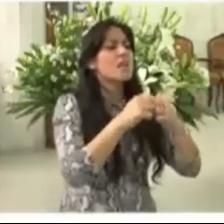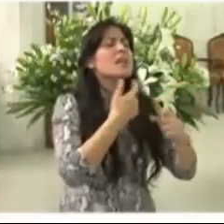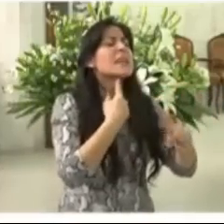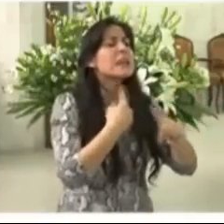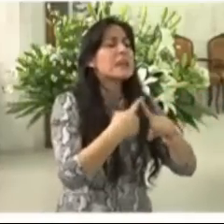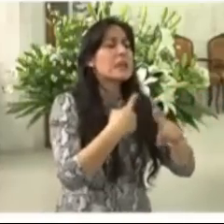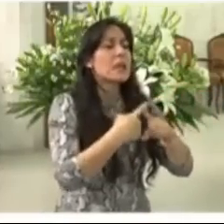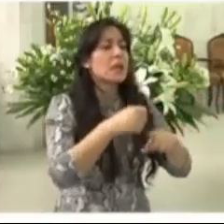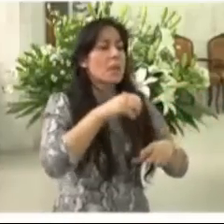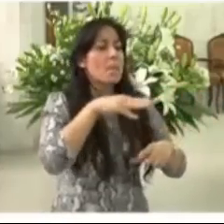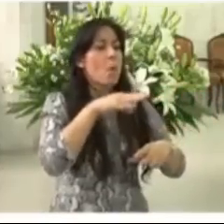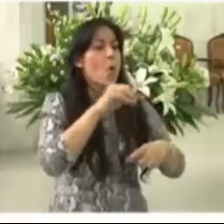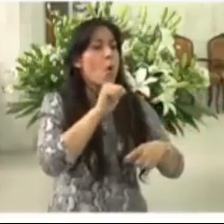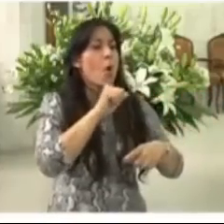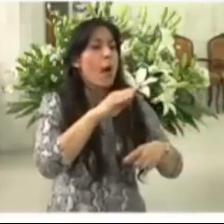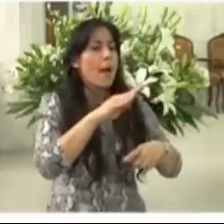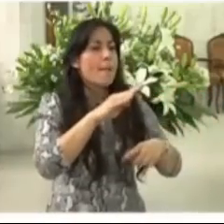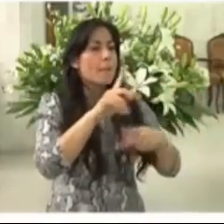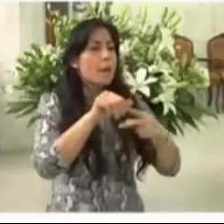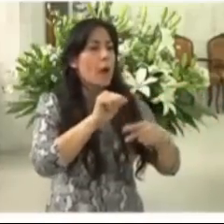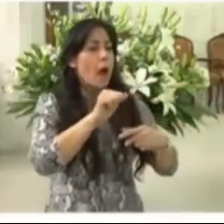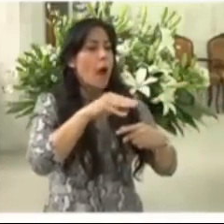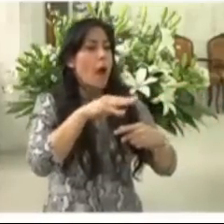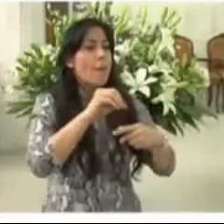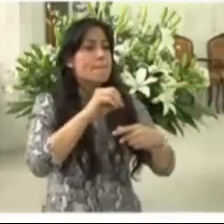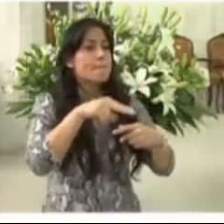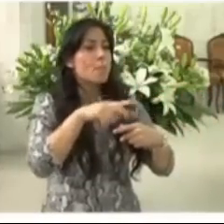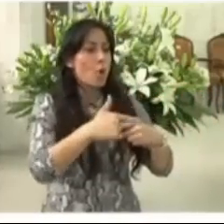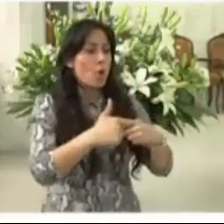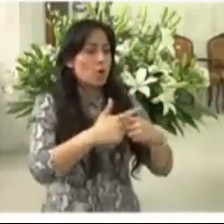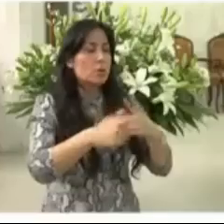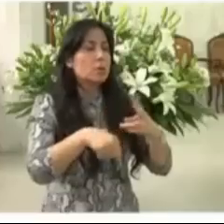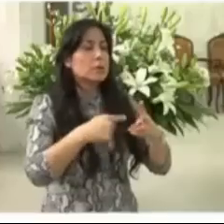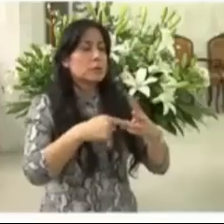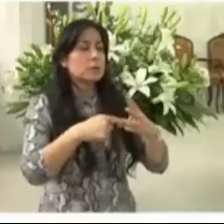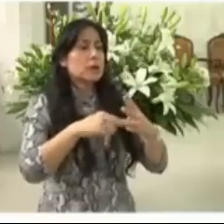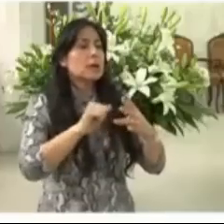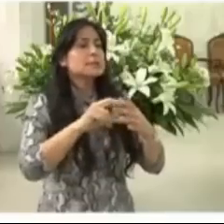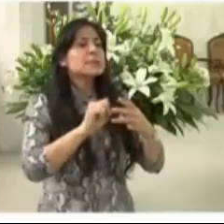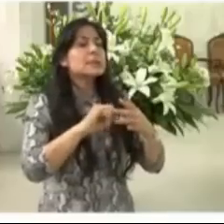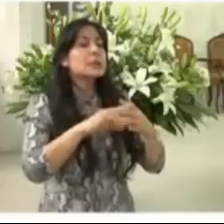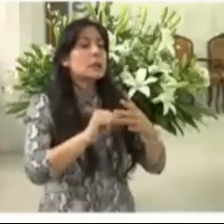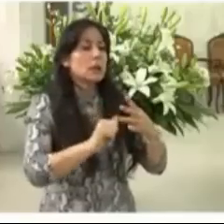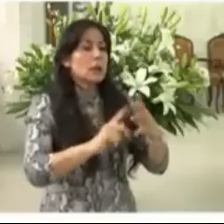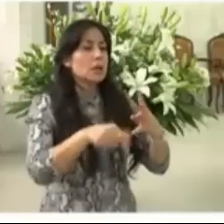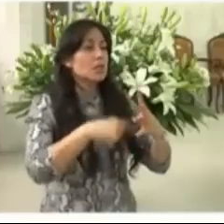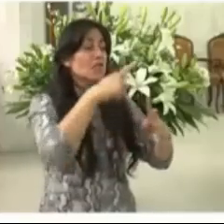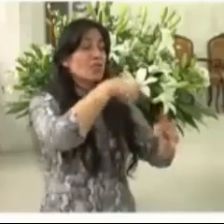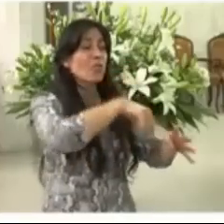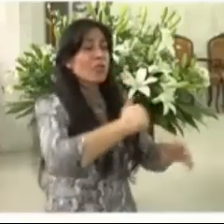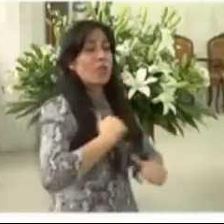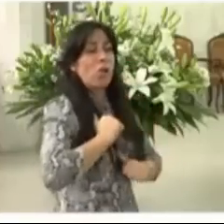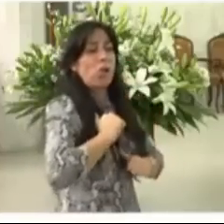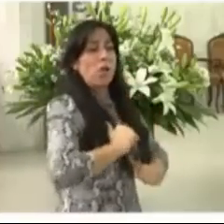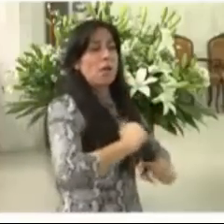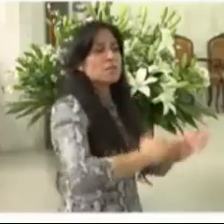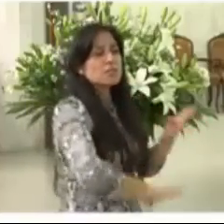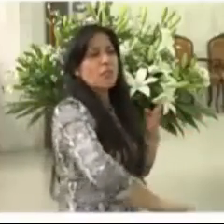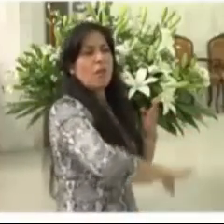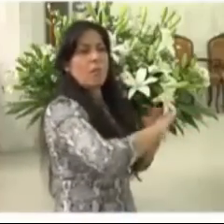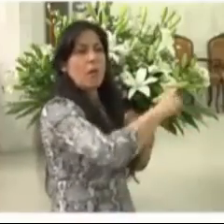Seir, incluso de Asiria. Un ejército